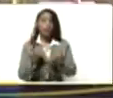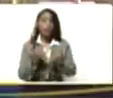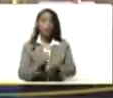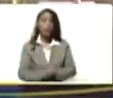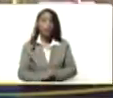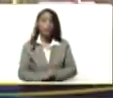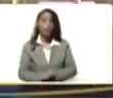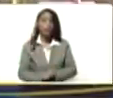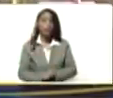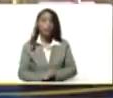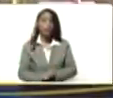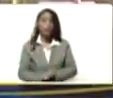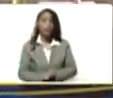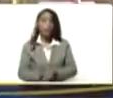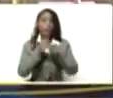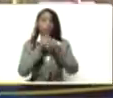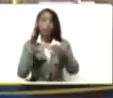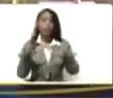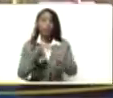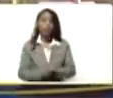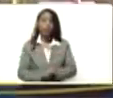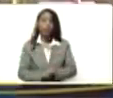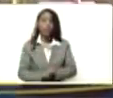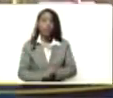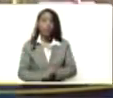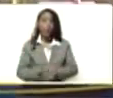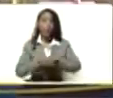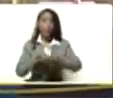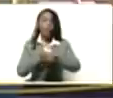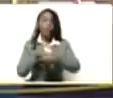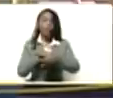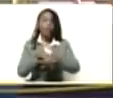la proliferación compañero ministro tarek